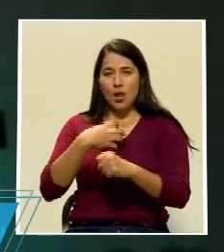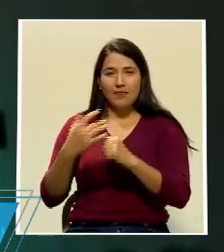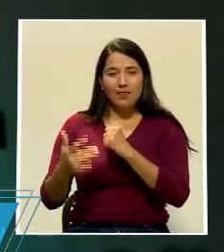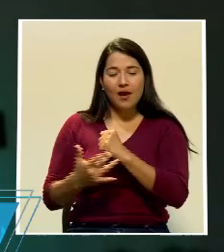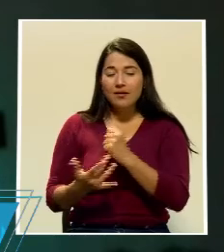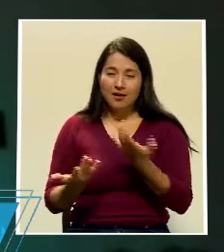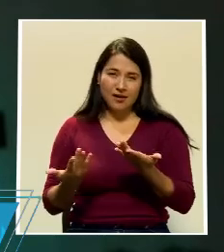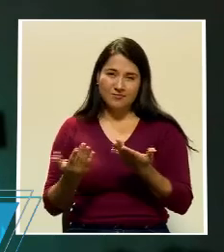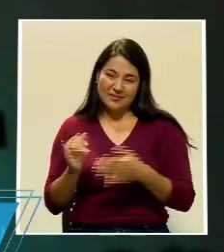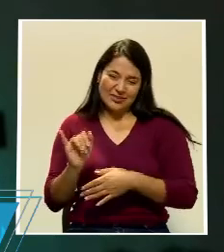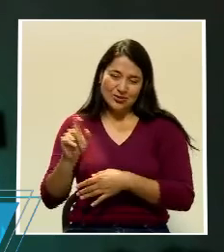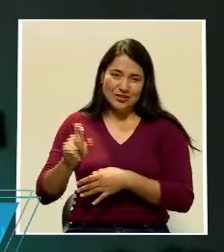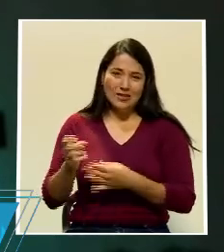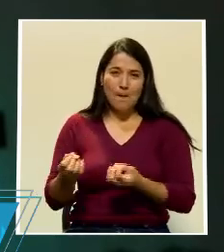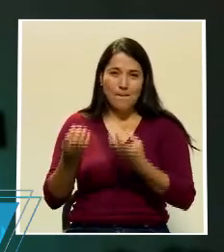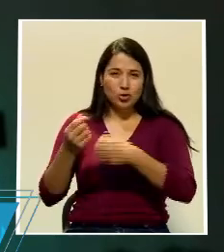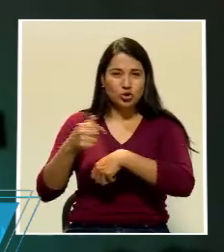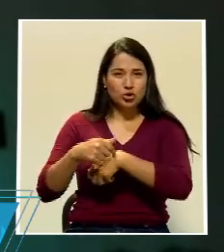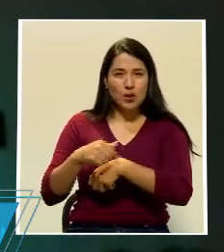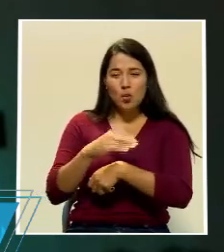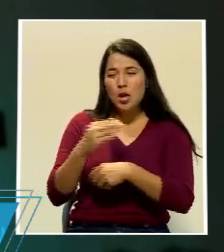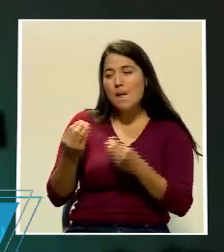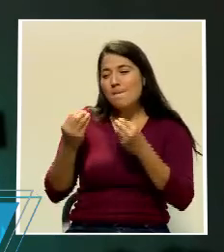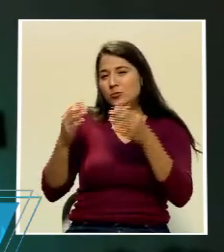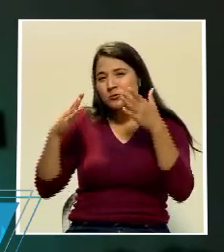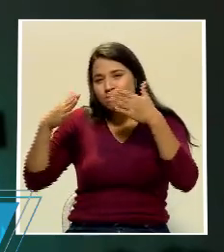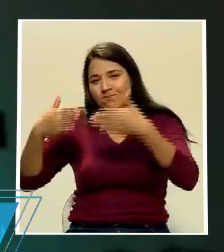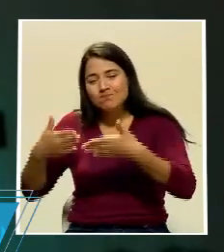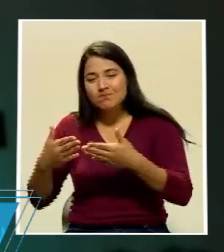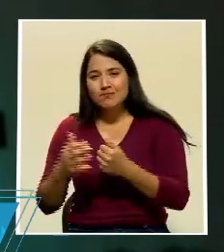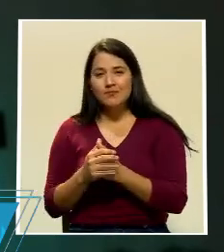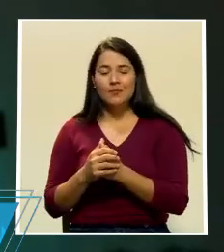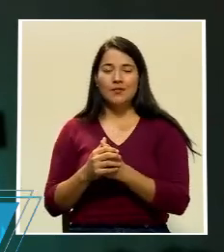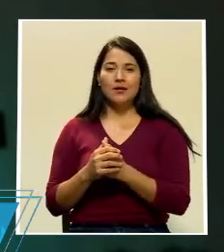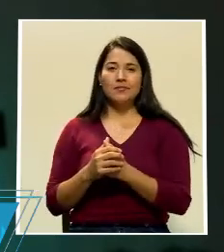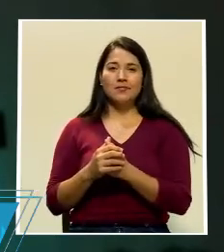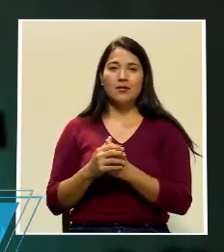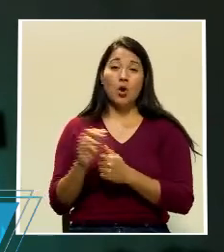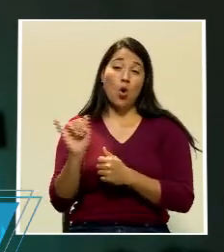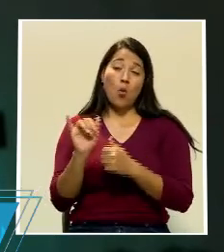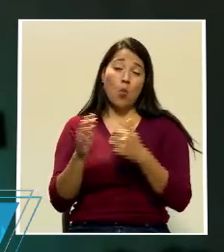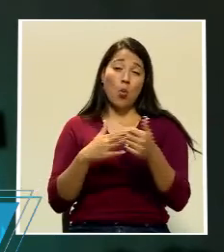Eso toma muchísimo tiempo y muchísima dedicación. Es como